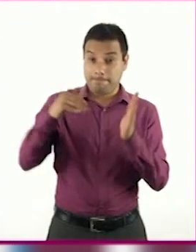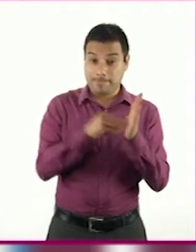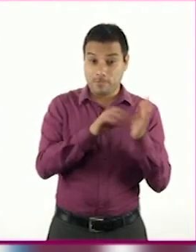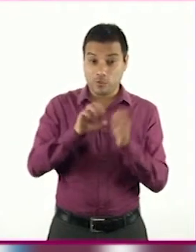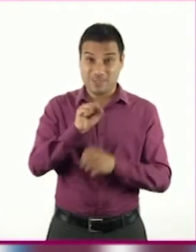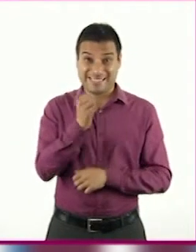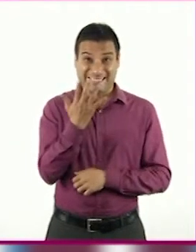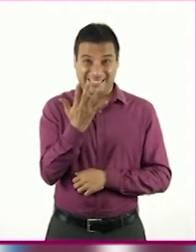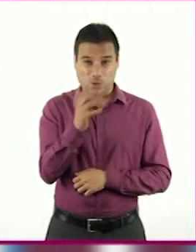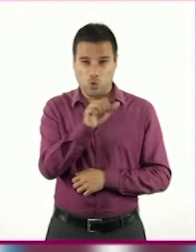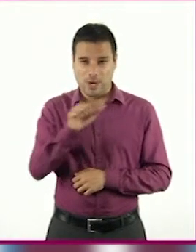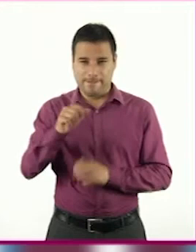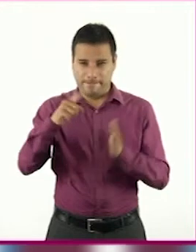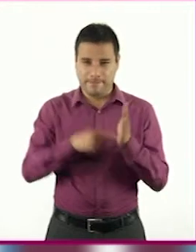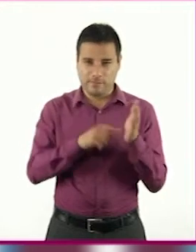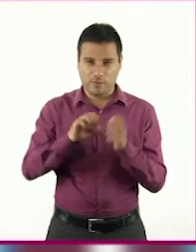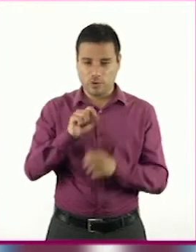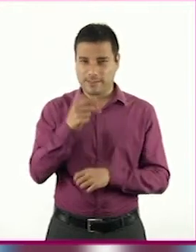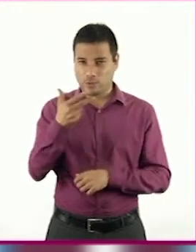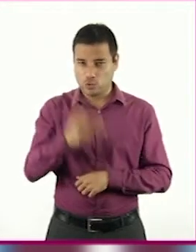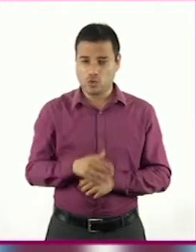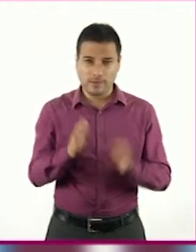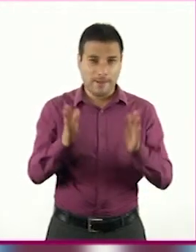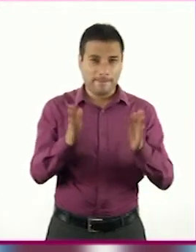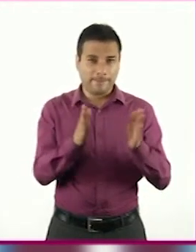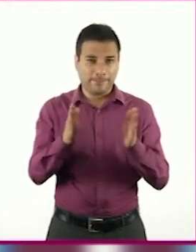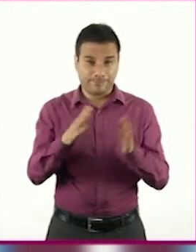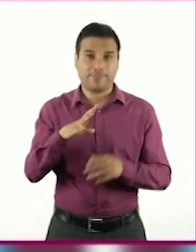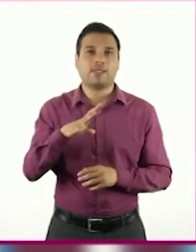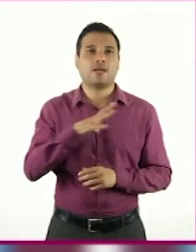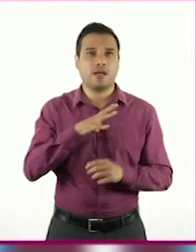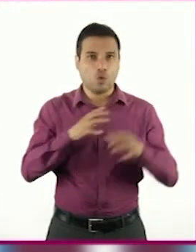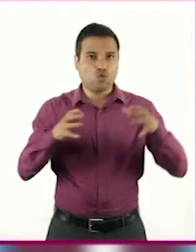y 1978 se desarrolló